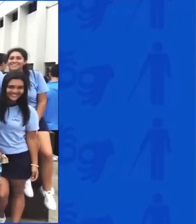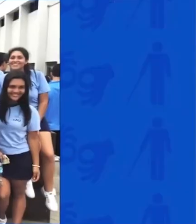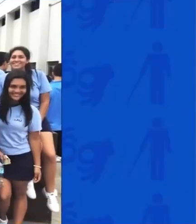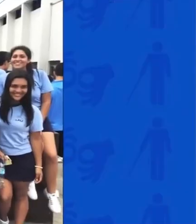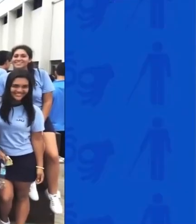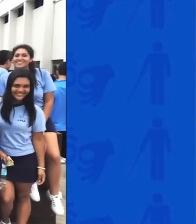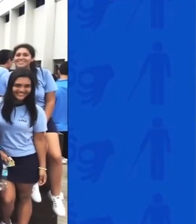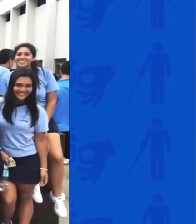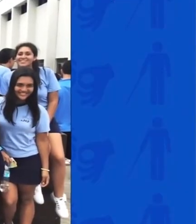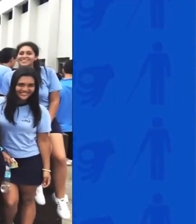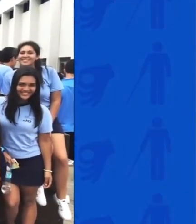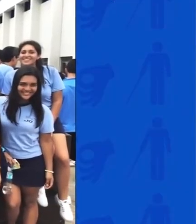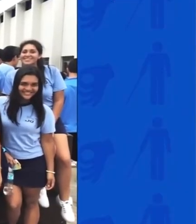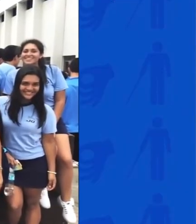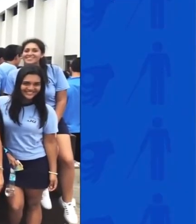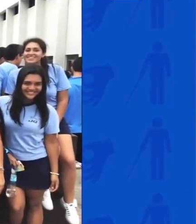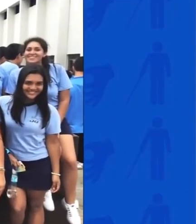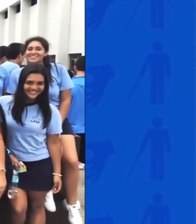equipo.